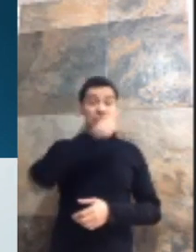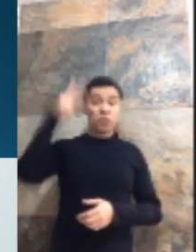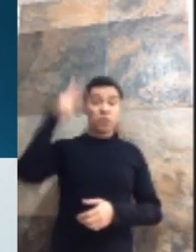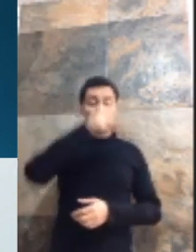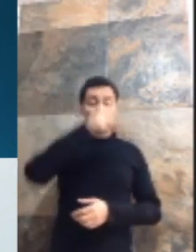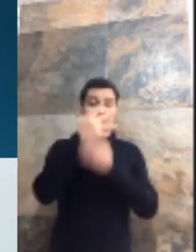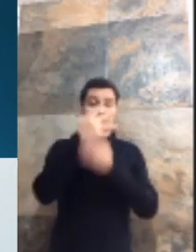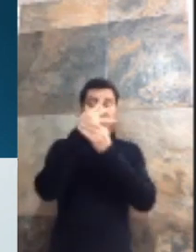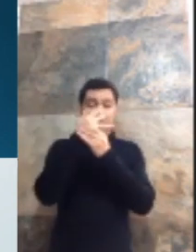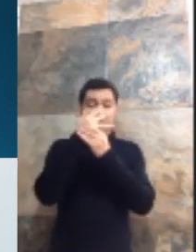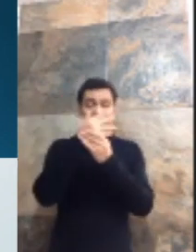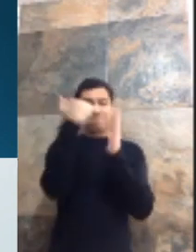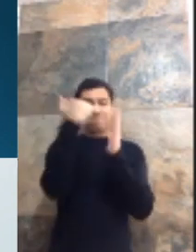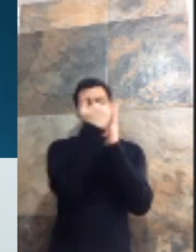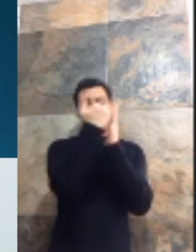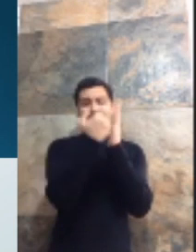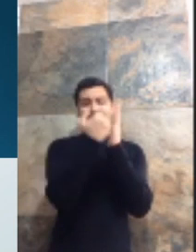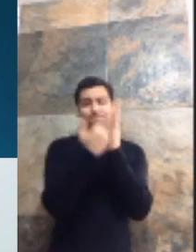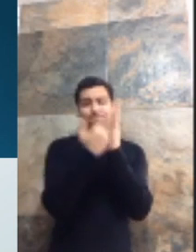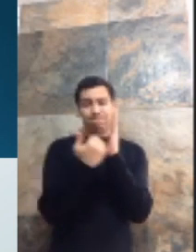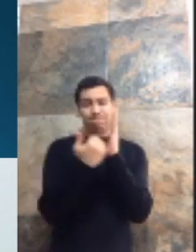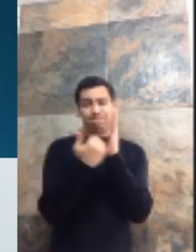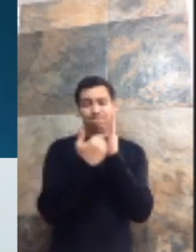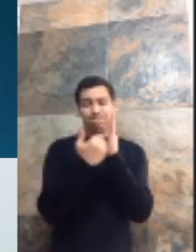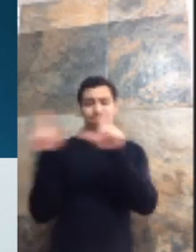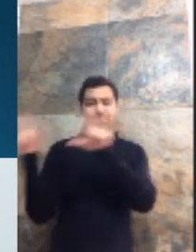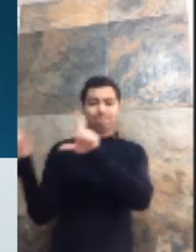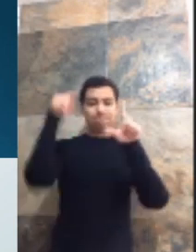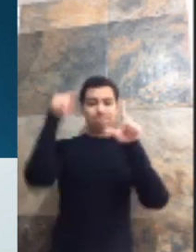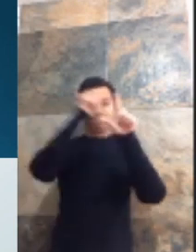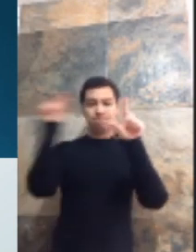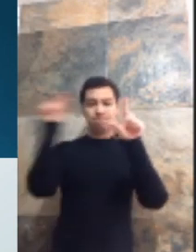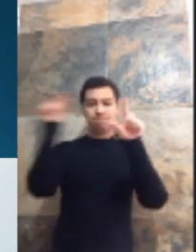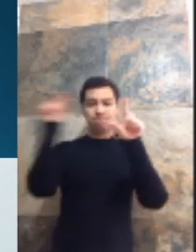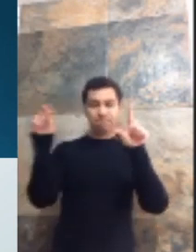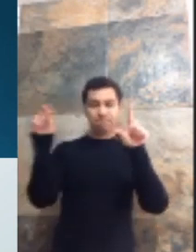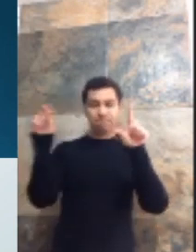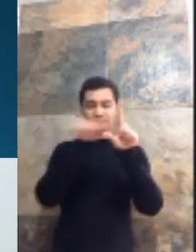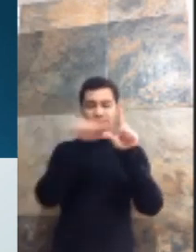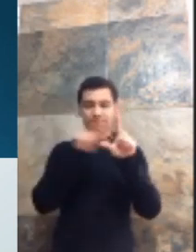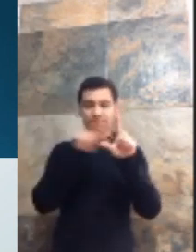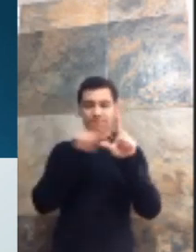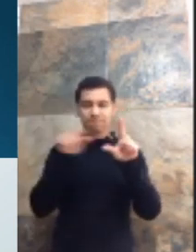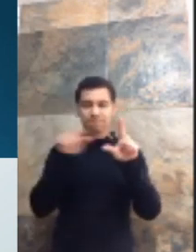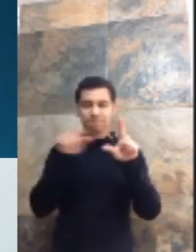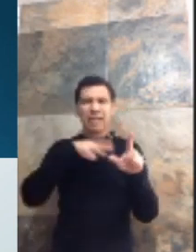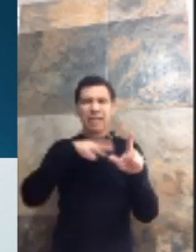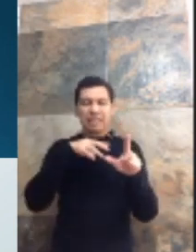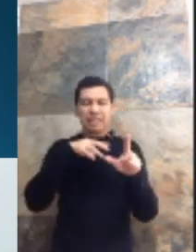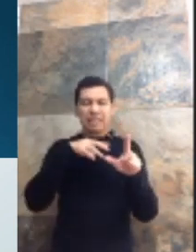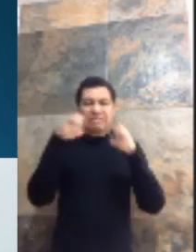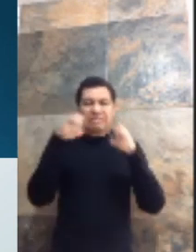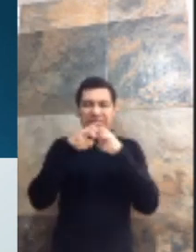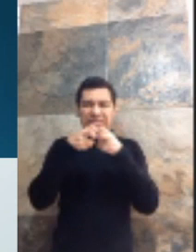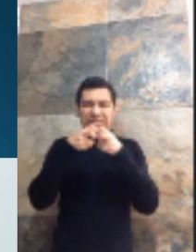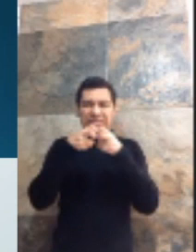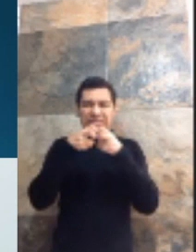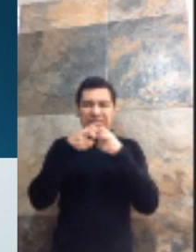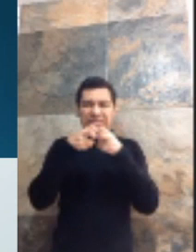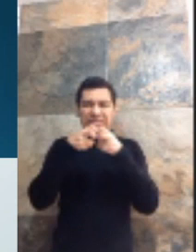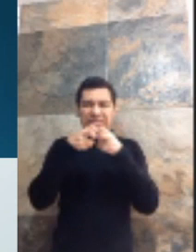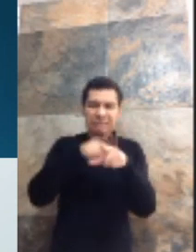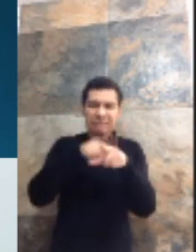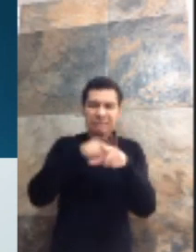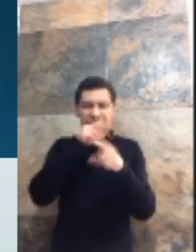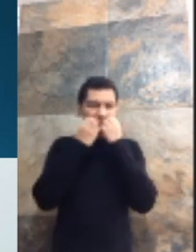Lo que sabemos es que las quejas asociadas con ansiedad han subido. No sabemos a cuánta gente